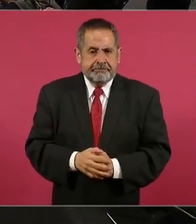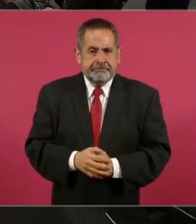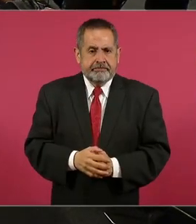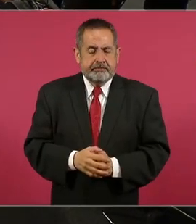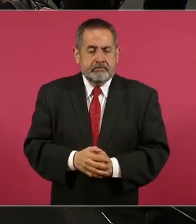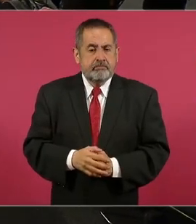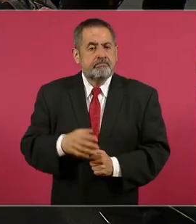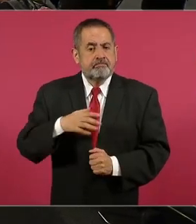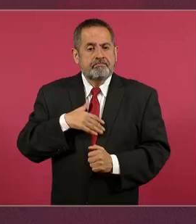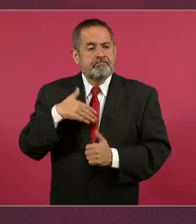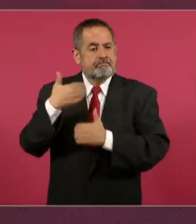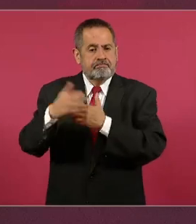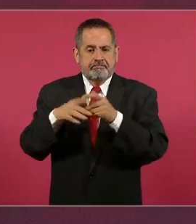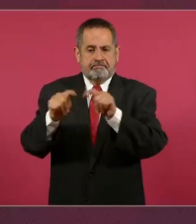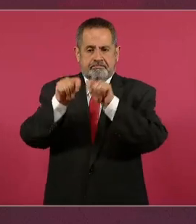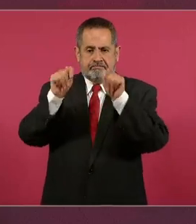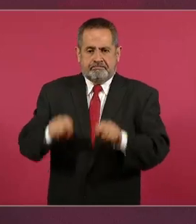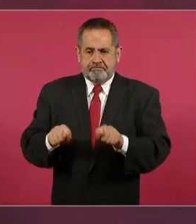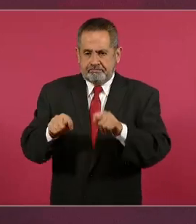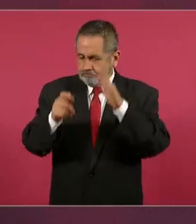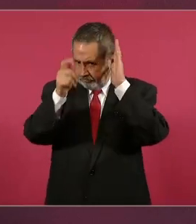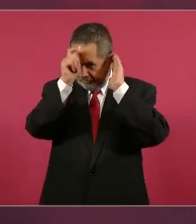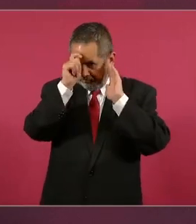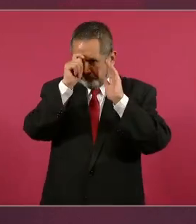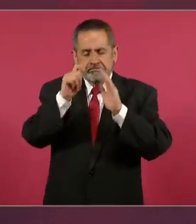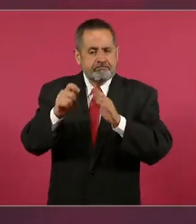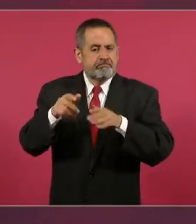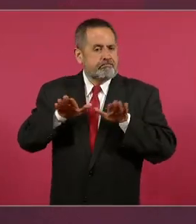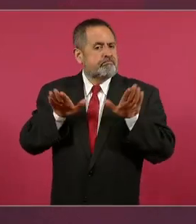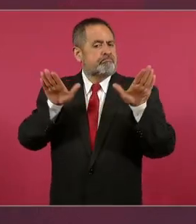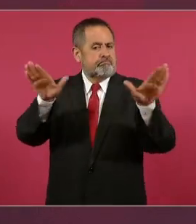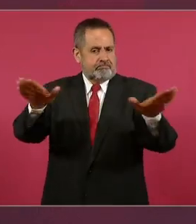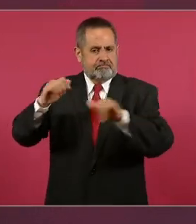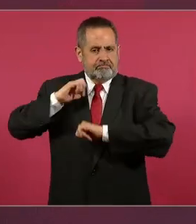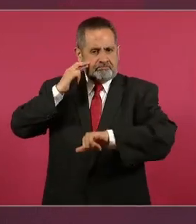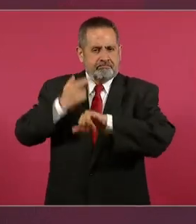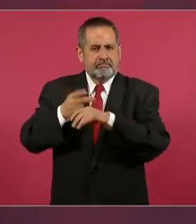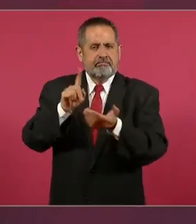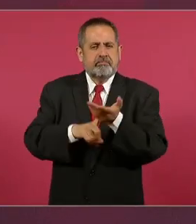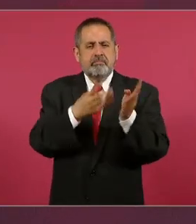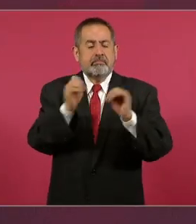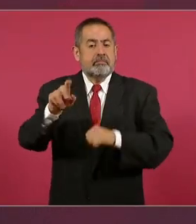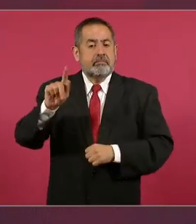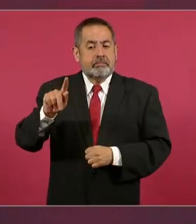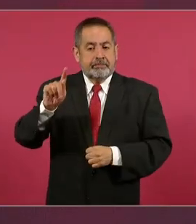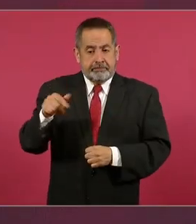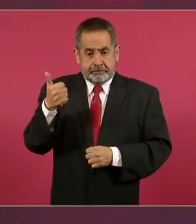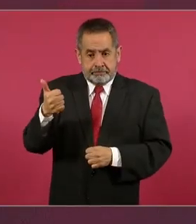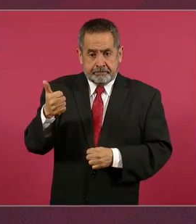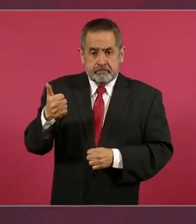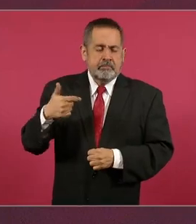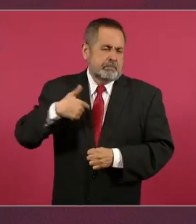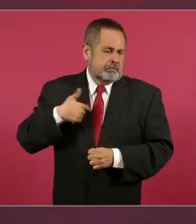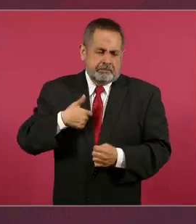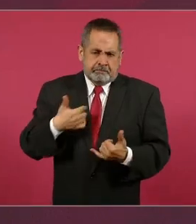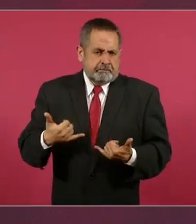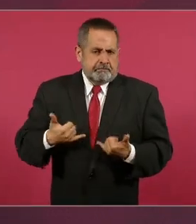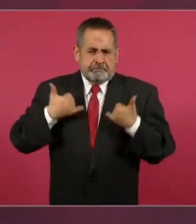Me gradué como piloto en 1976 y tuve la oportunidad de muy